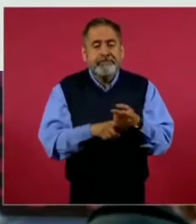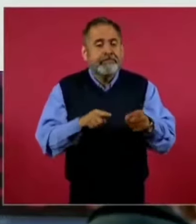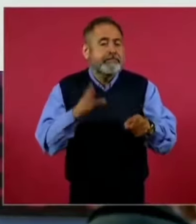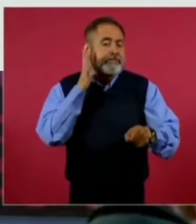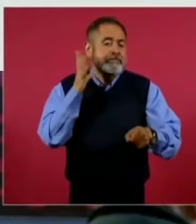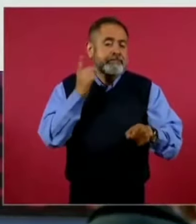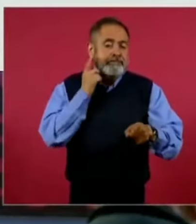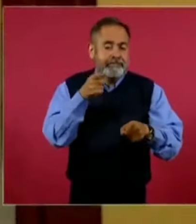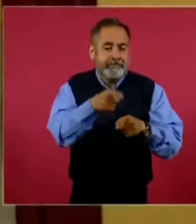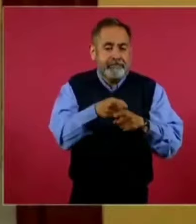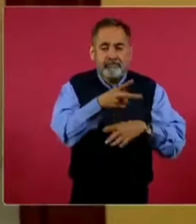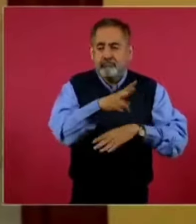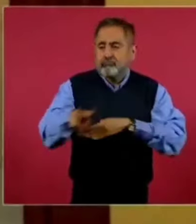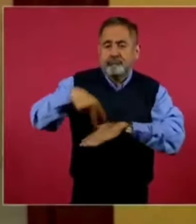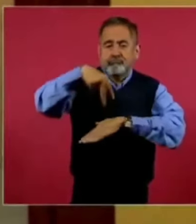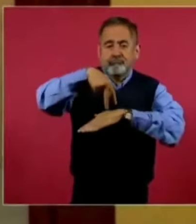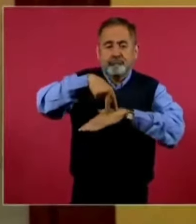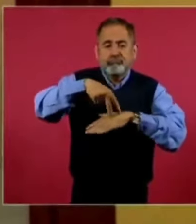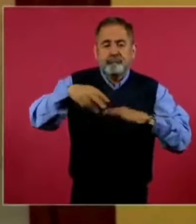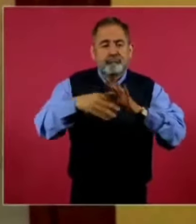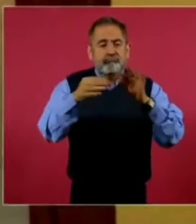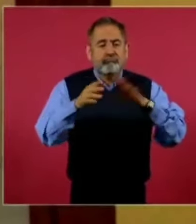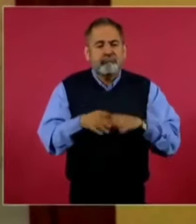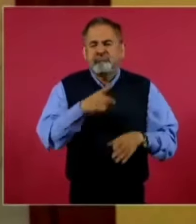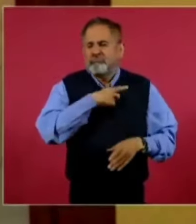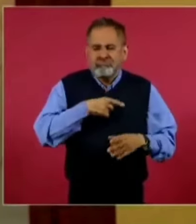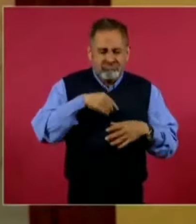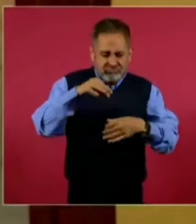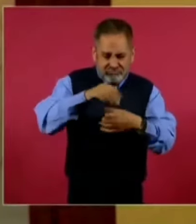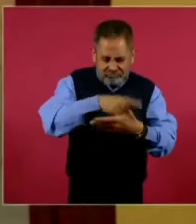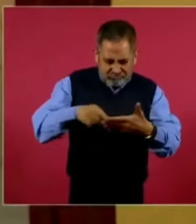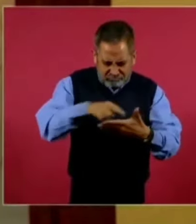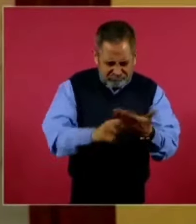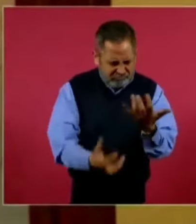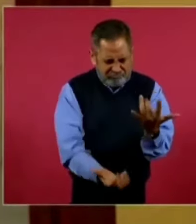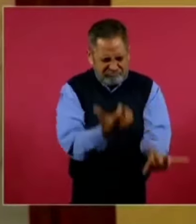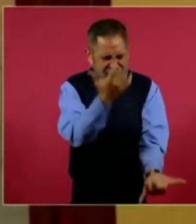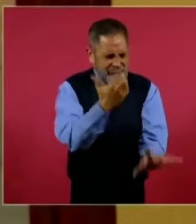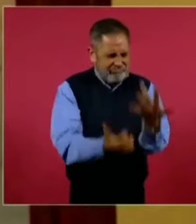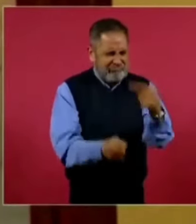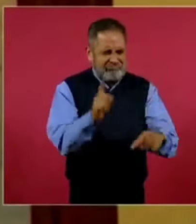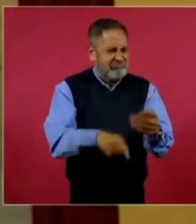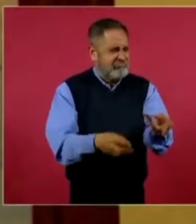de Diputados, se sube a la tribuna a decir que había que quemar las boletas electorales